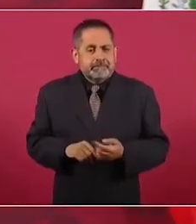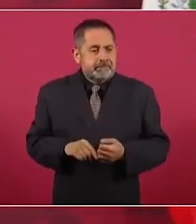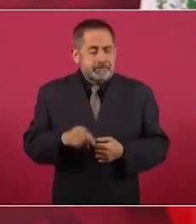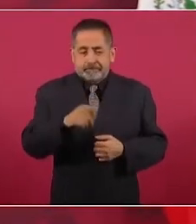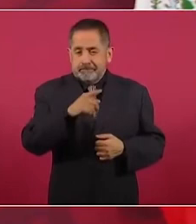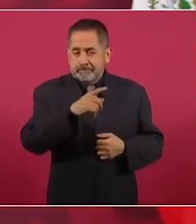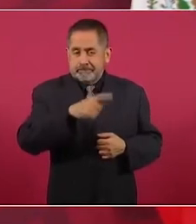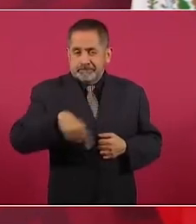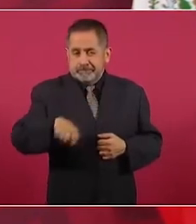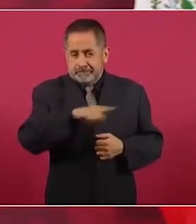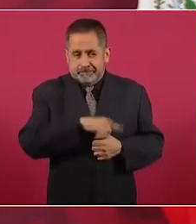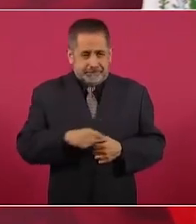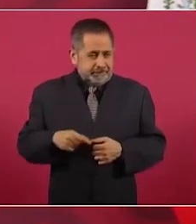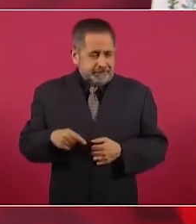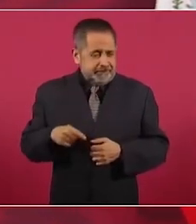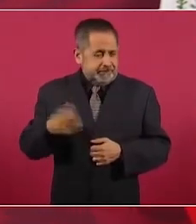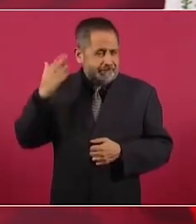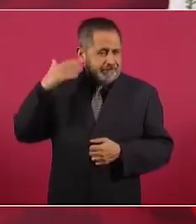derroche